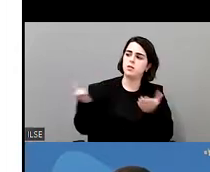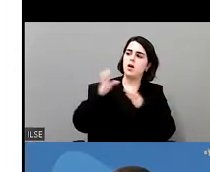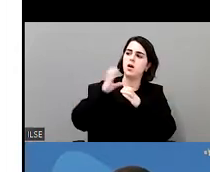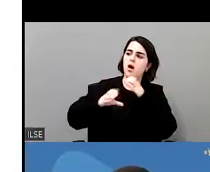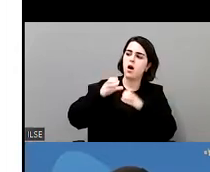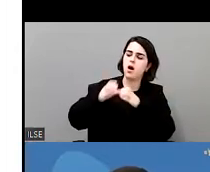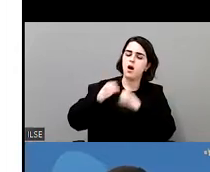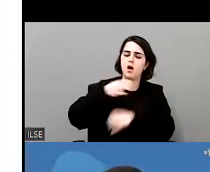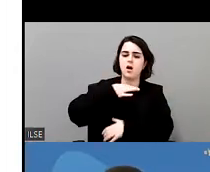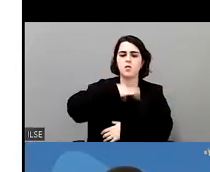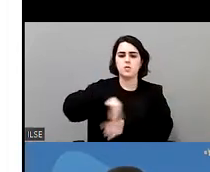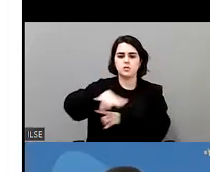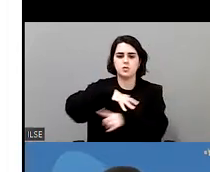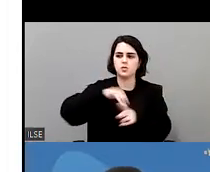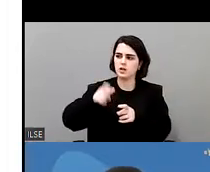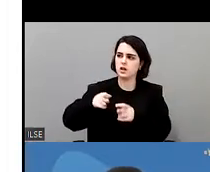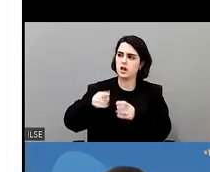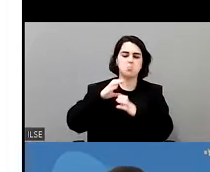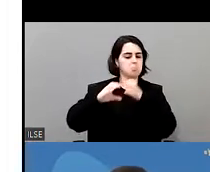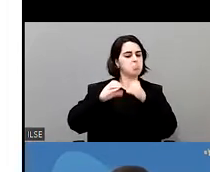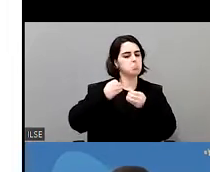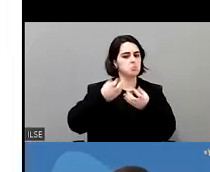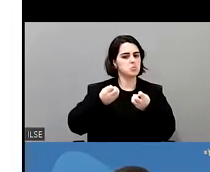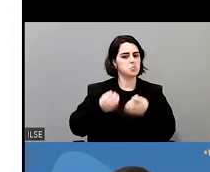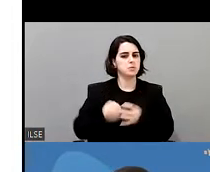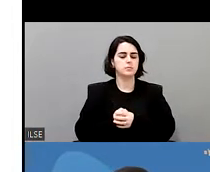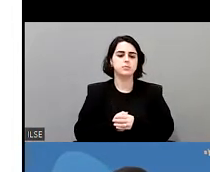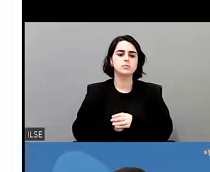no, de su entorno habitual, que no utilizan comunicador.